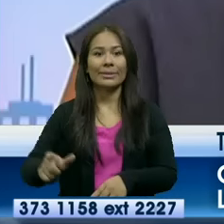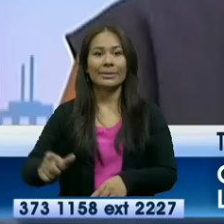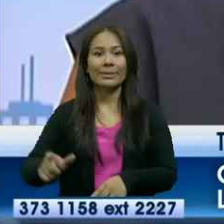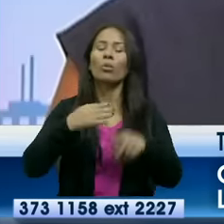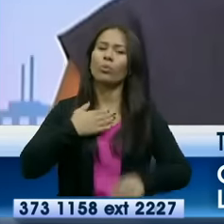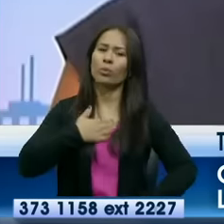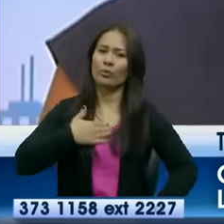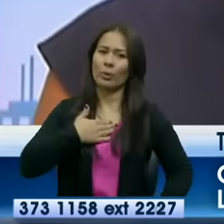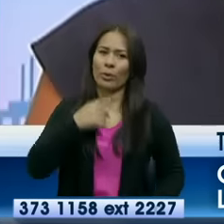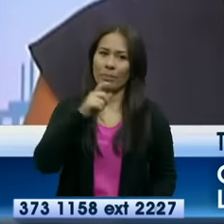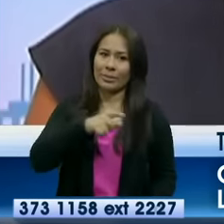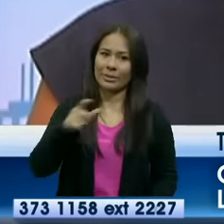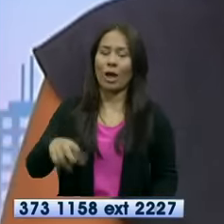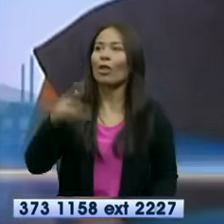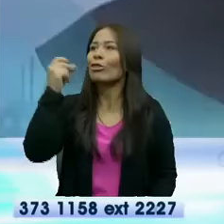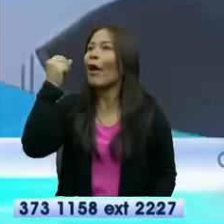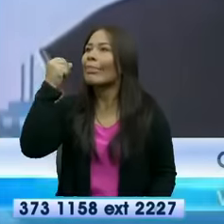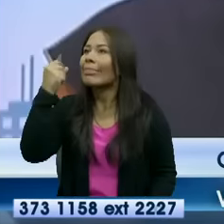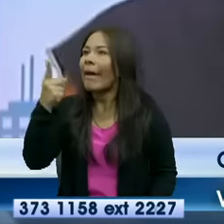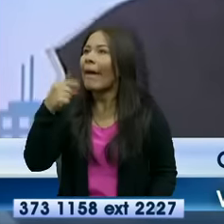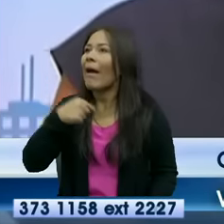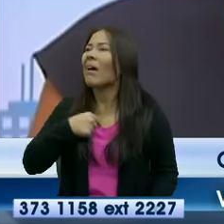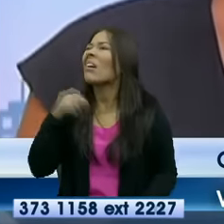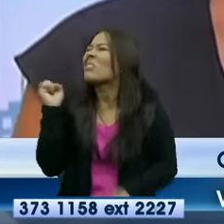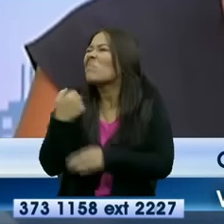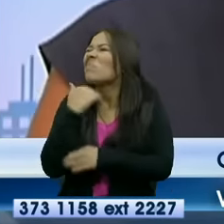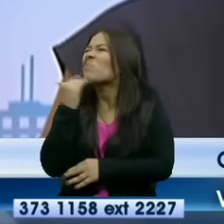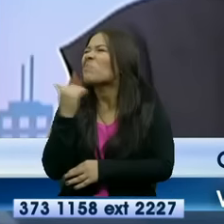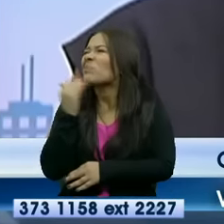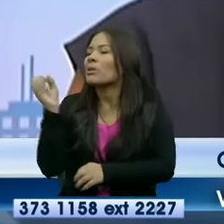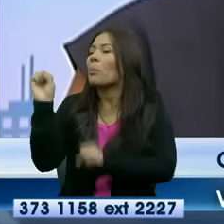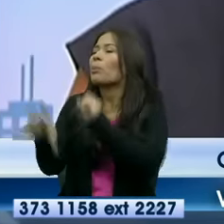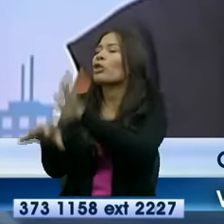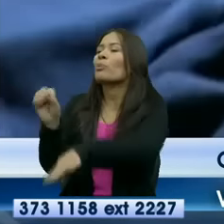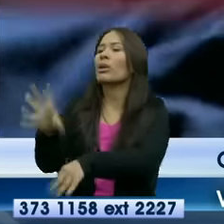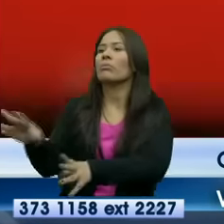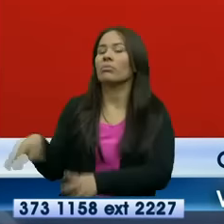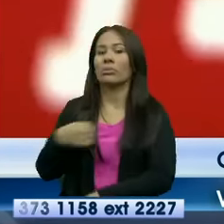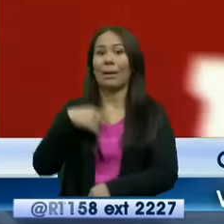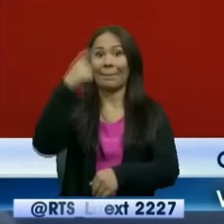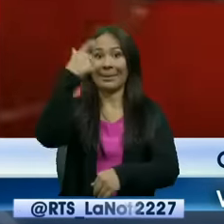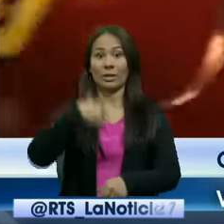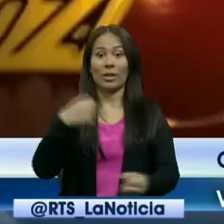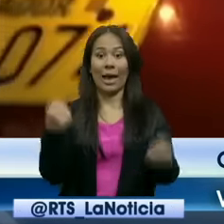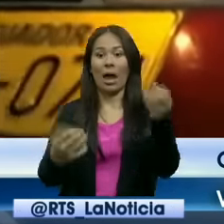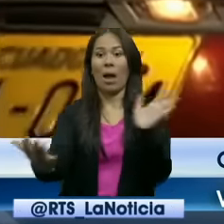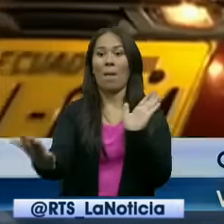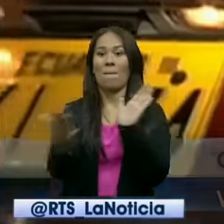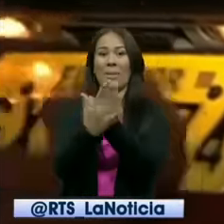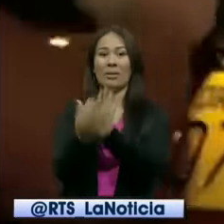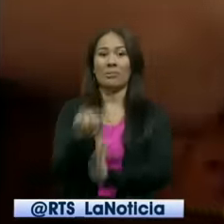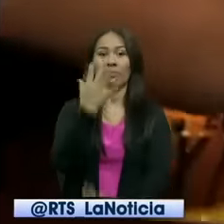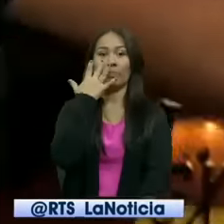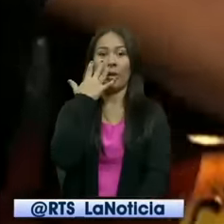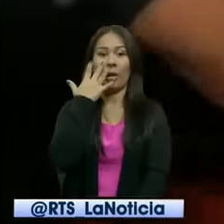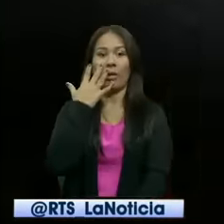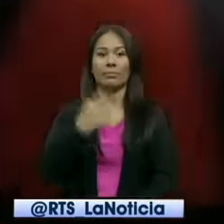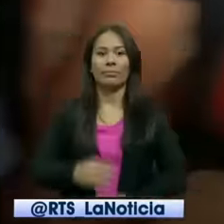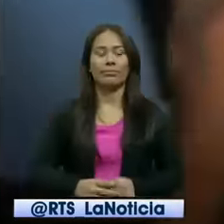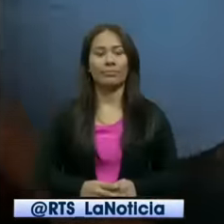ciudadanos no lo entienden o hacen un mal manejo de los desechos. Informó Julio César Saona.